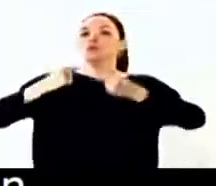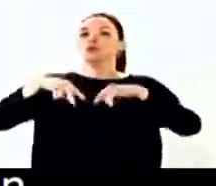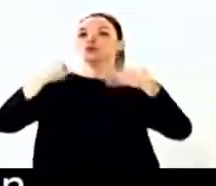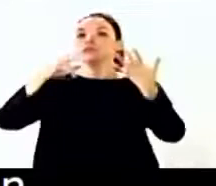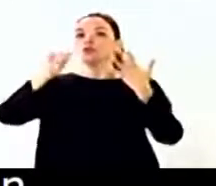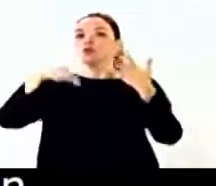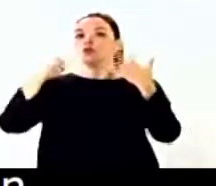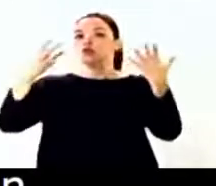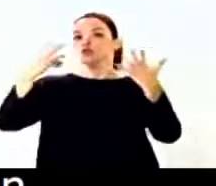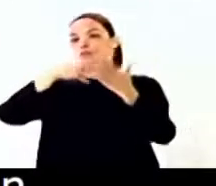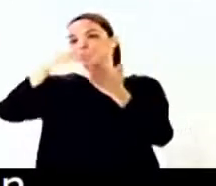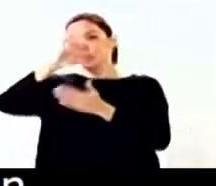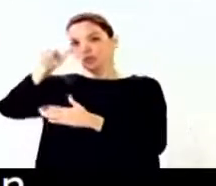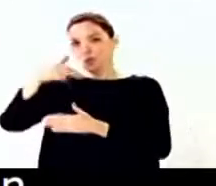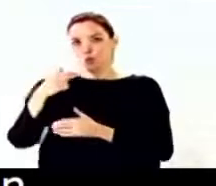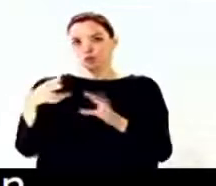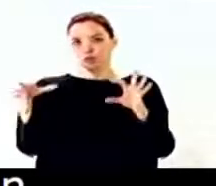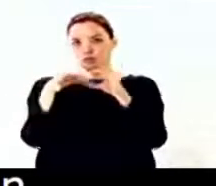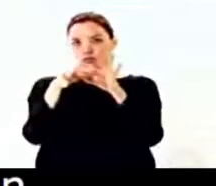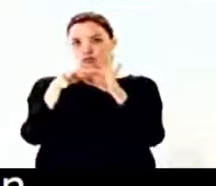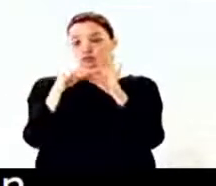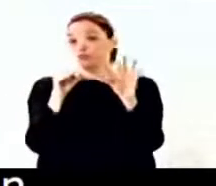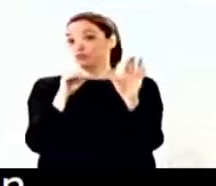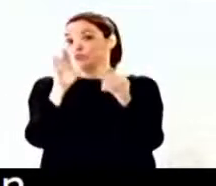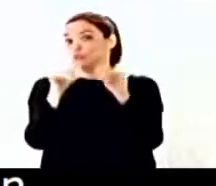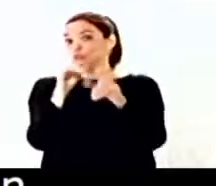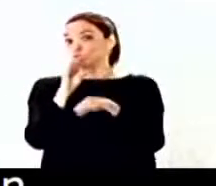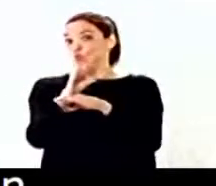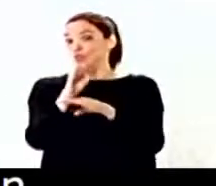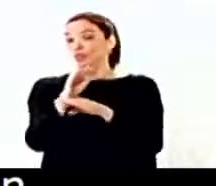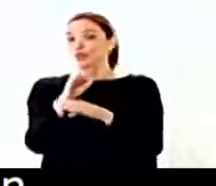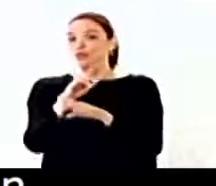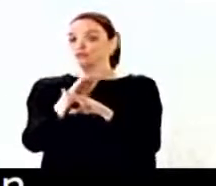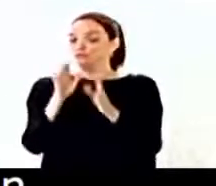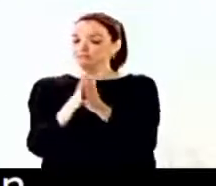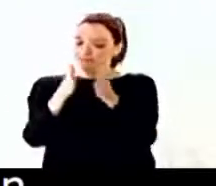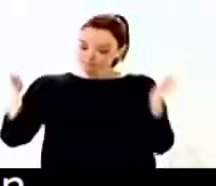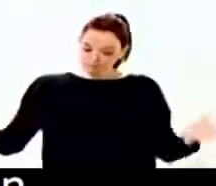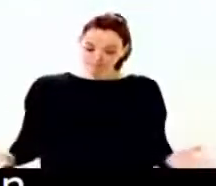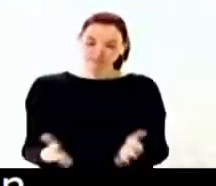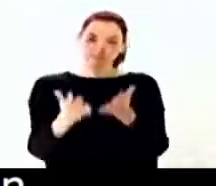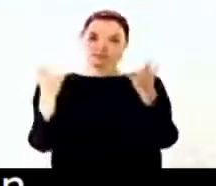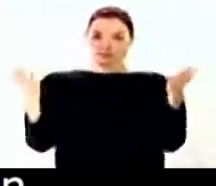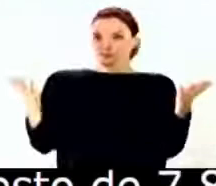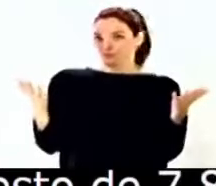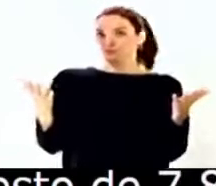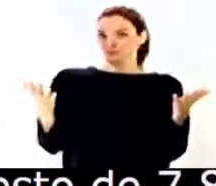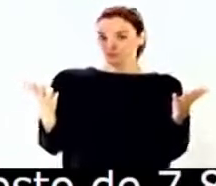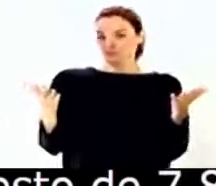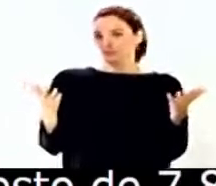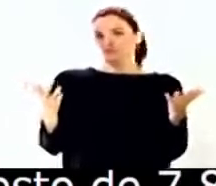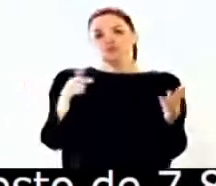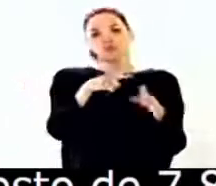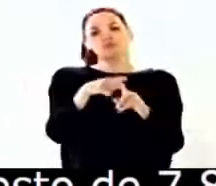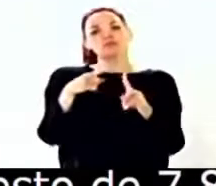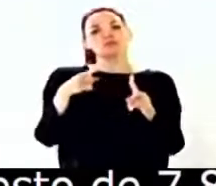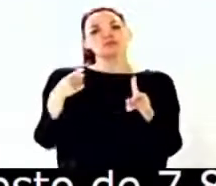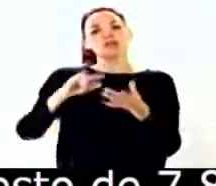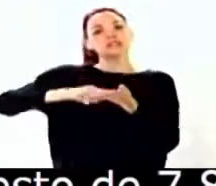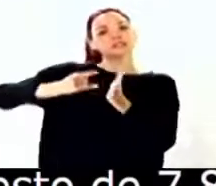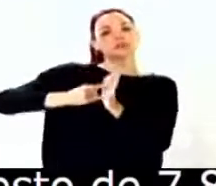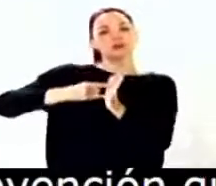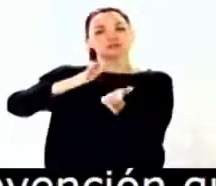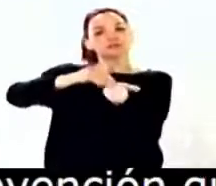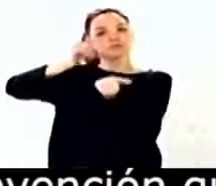euros. Estamos hablando de unas subvenciones que van a dar un impulso definitivo a los sistemas de recogida selectiva